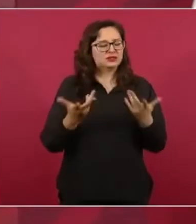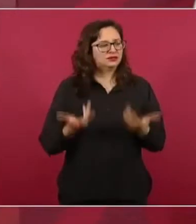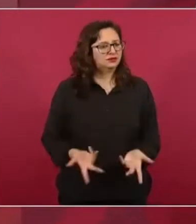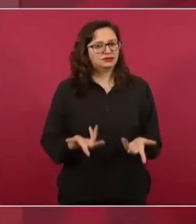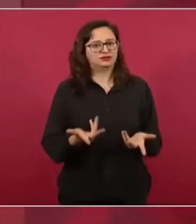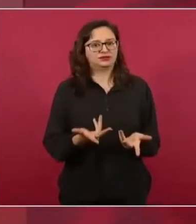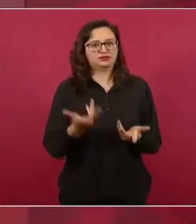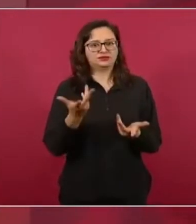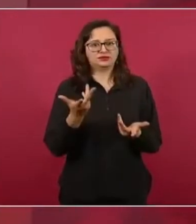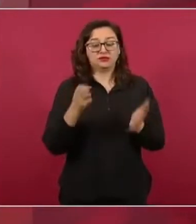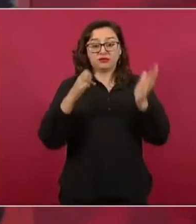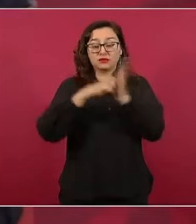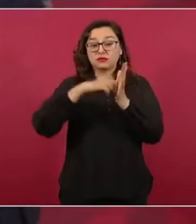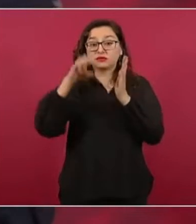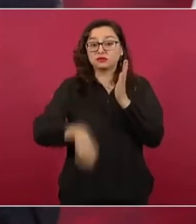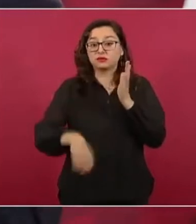constitucionales para entregar los bancos,